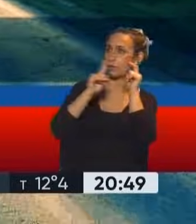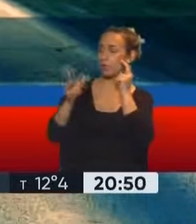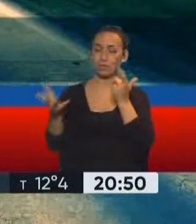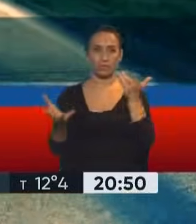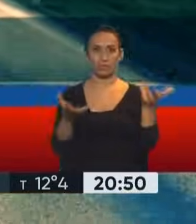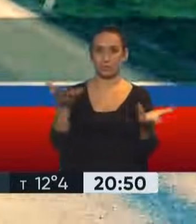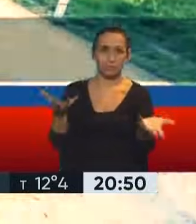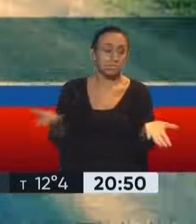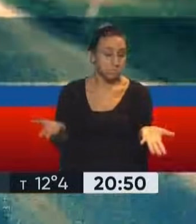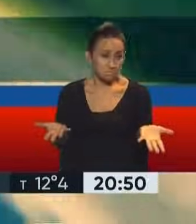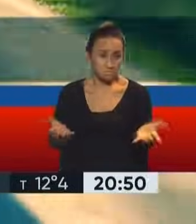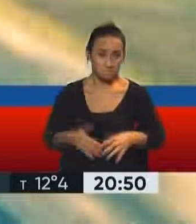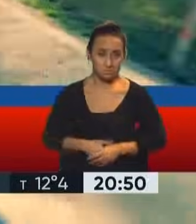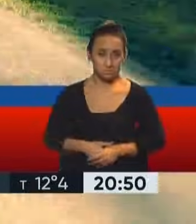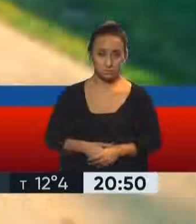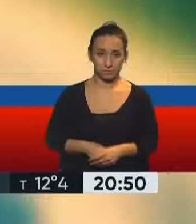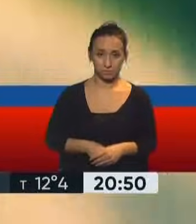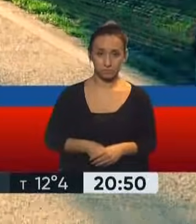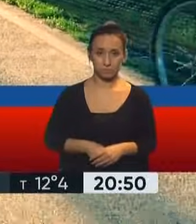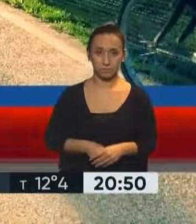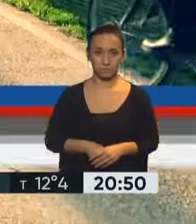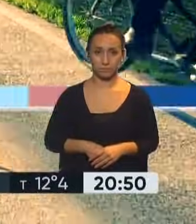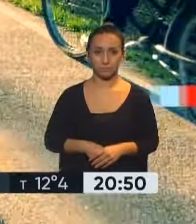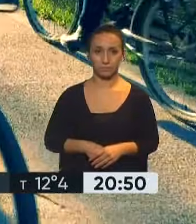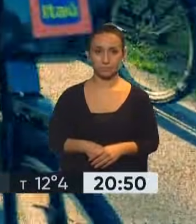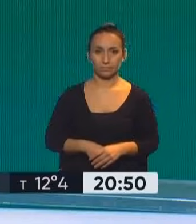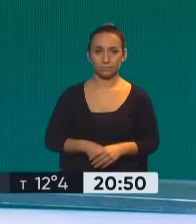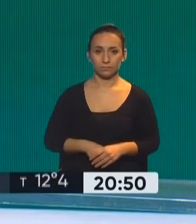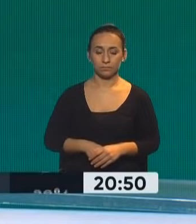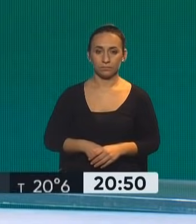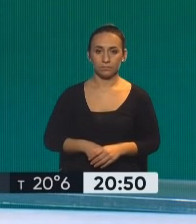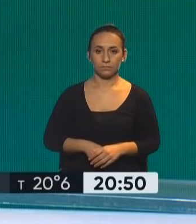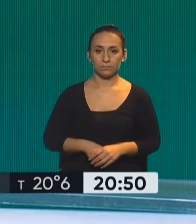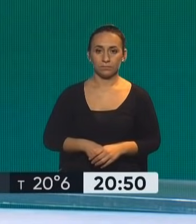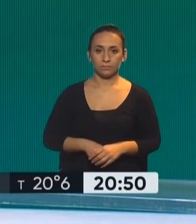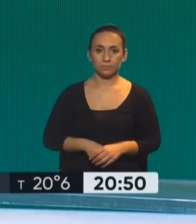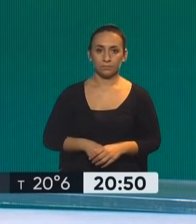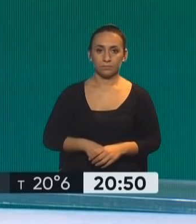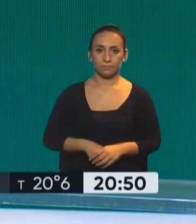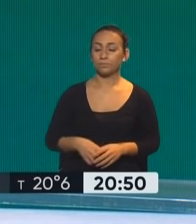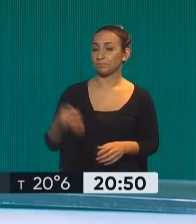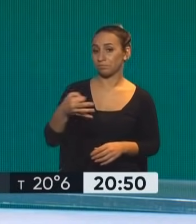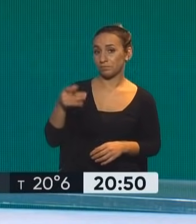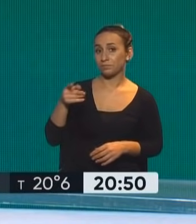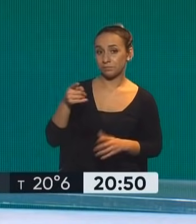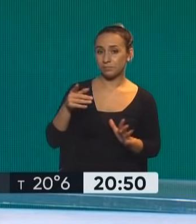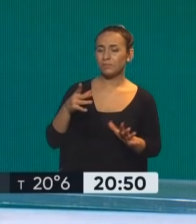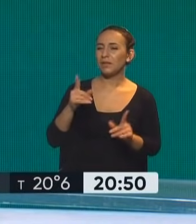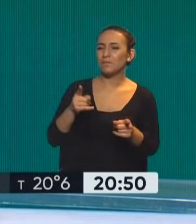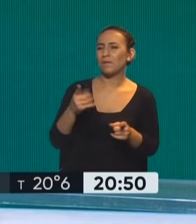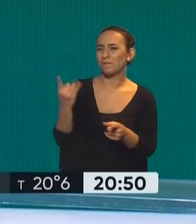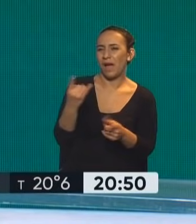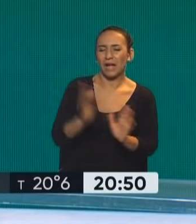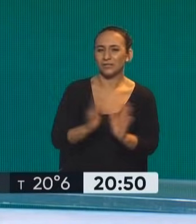totalmente irrelevante. Es totalmente irrelevante y además falso, porque lo que se